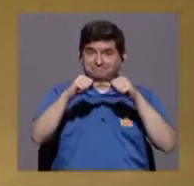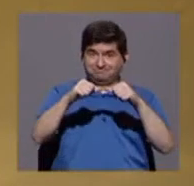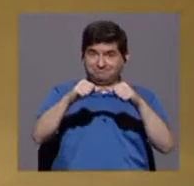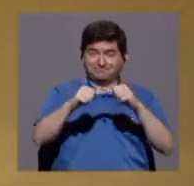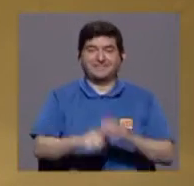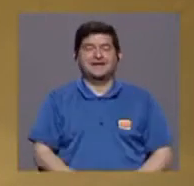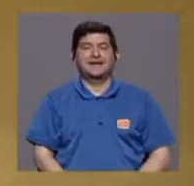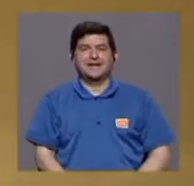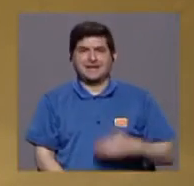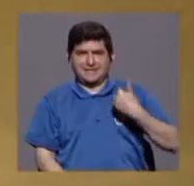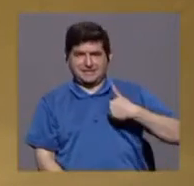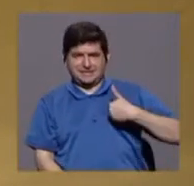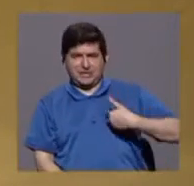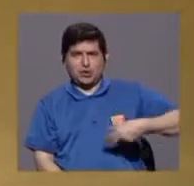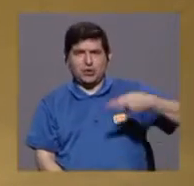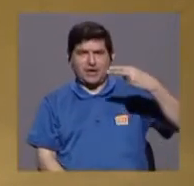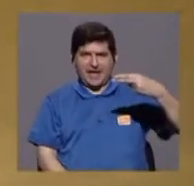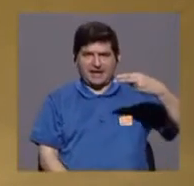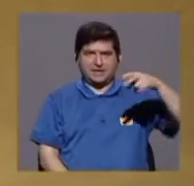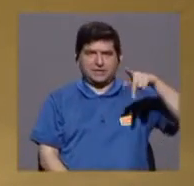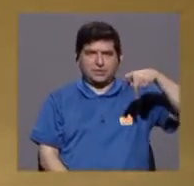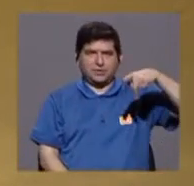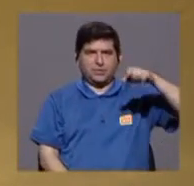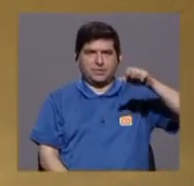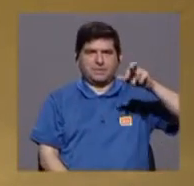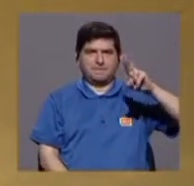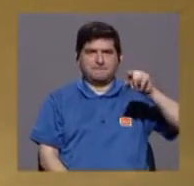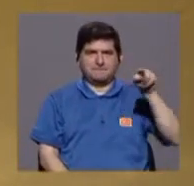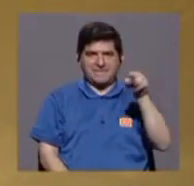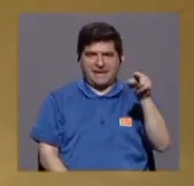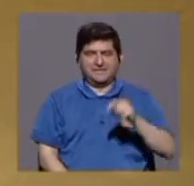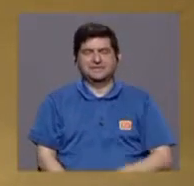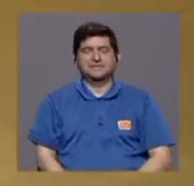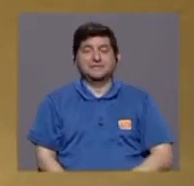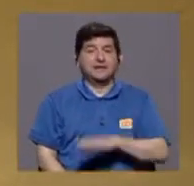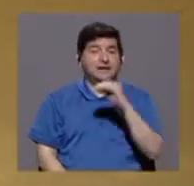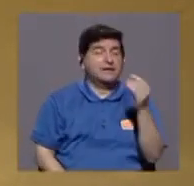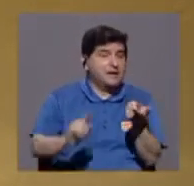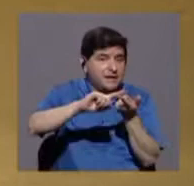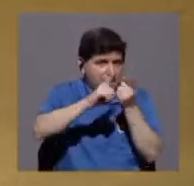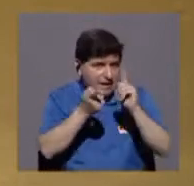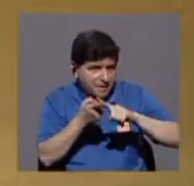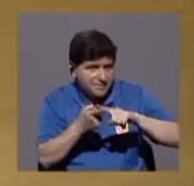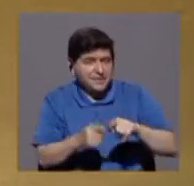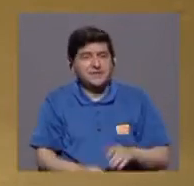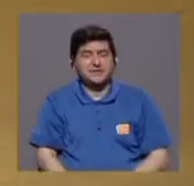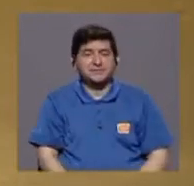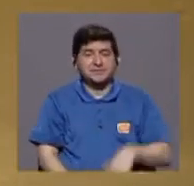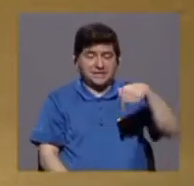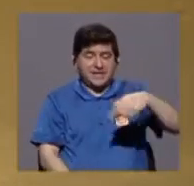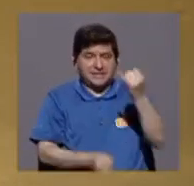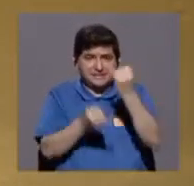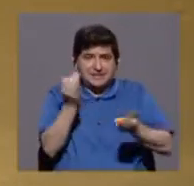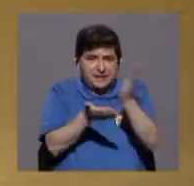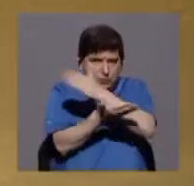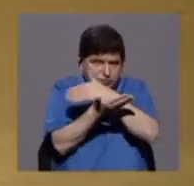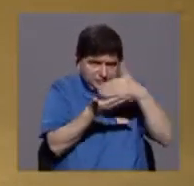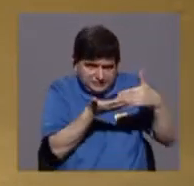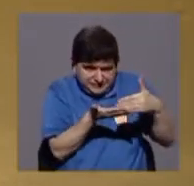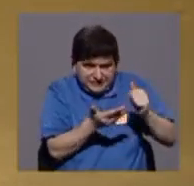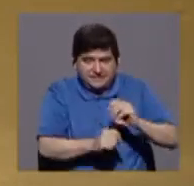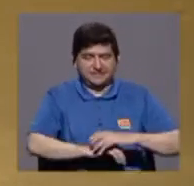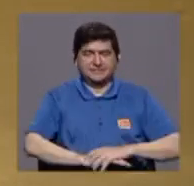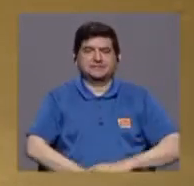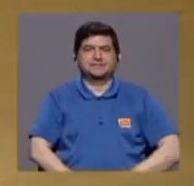Continuamos, don Héctor, y amigas y amigos, con este último segmento, y en